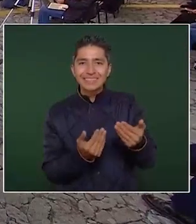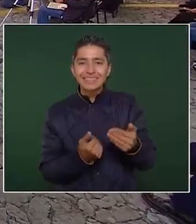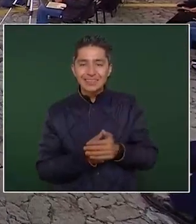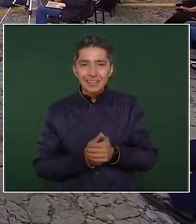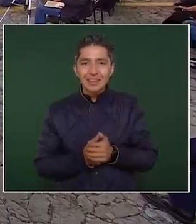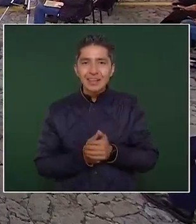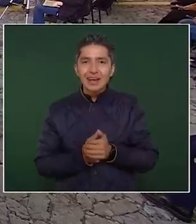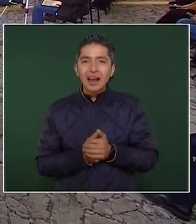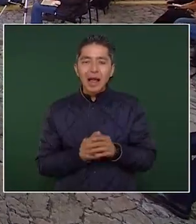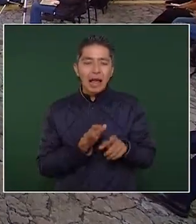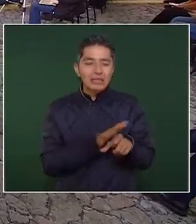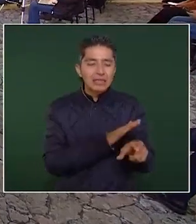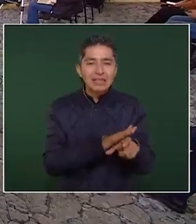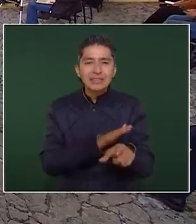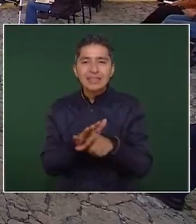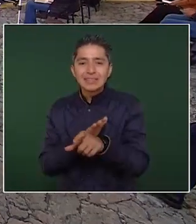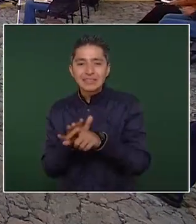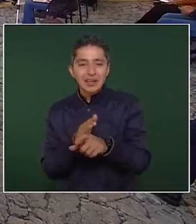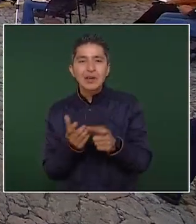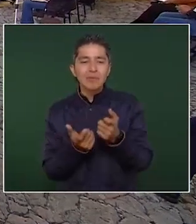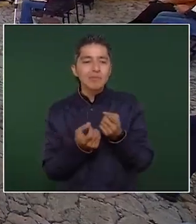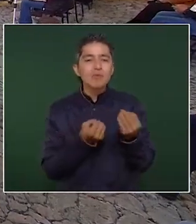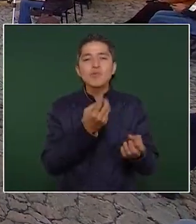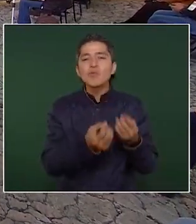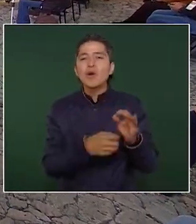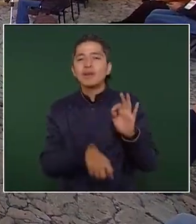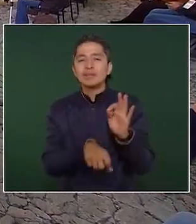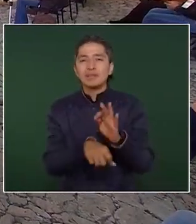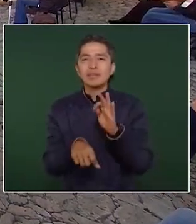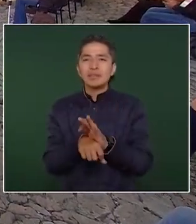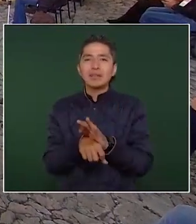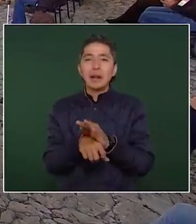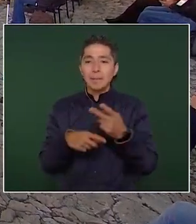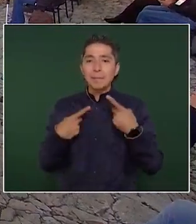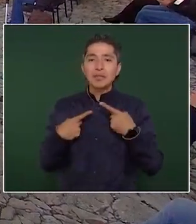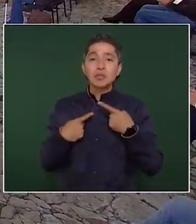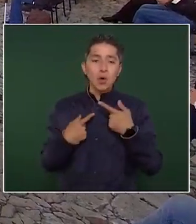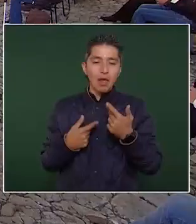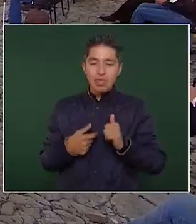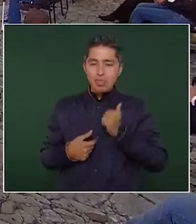Compraban los votos, imponían autoridades